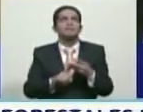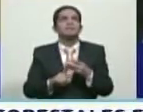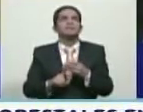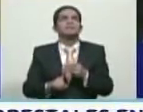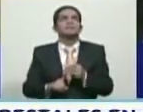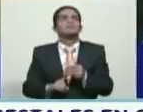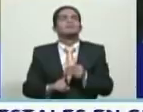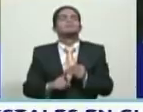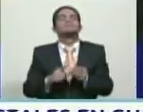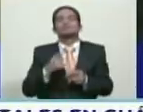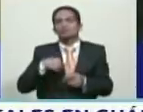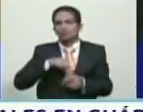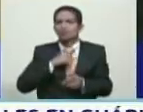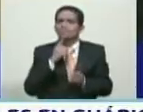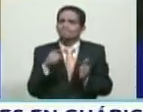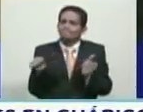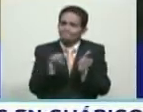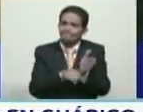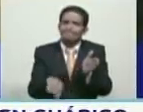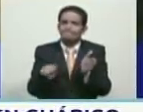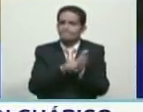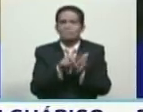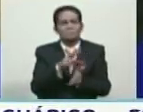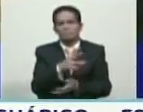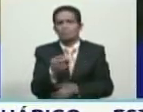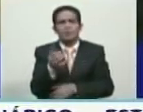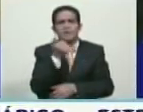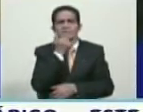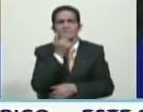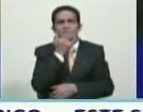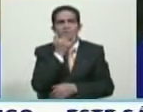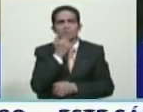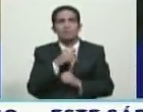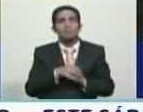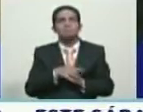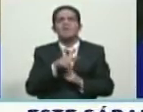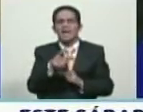decirlo una y otra vez porque no nos equivoquemos.